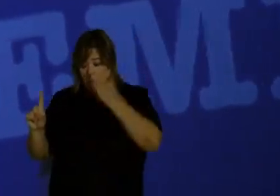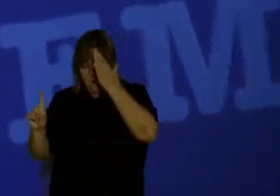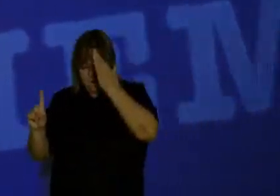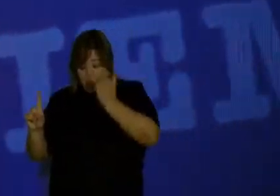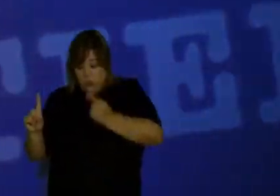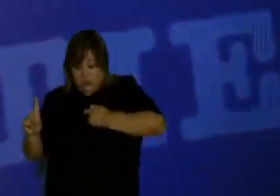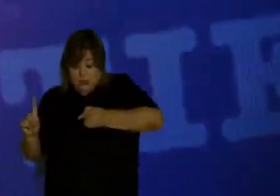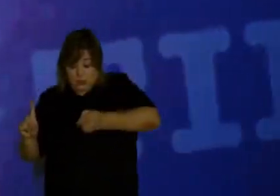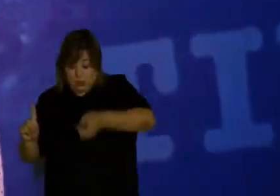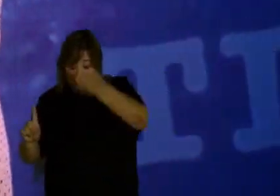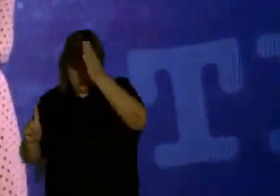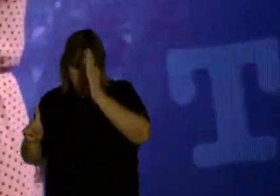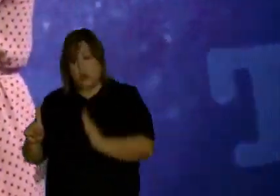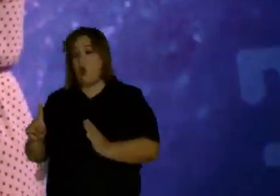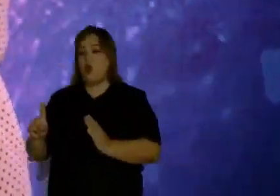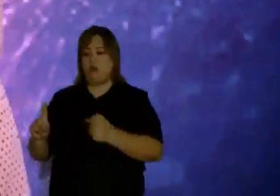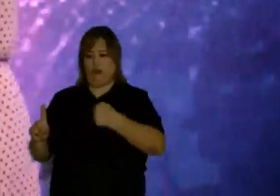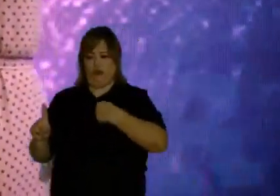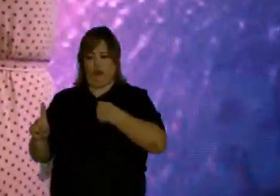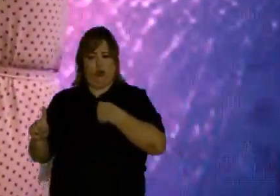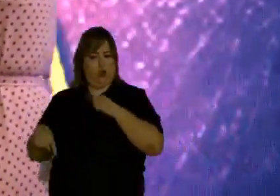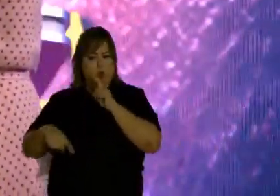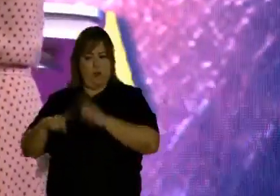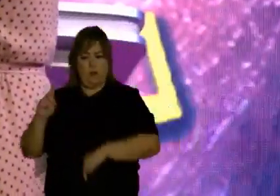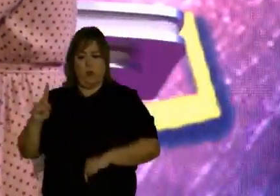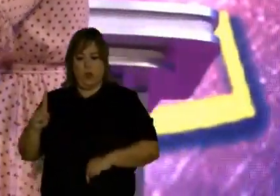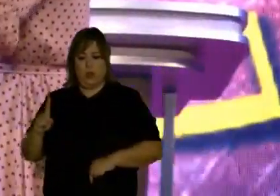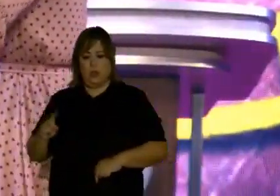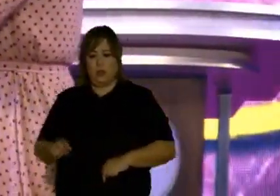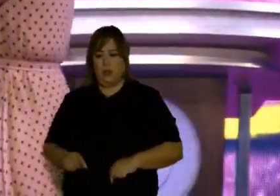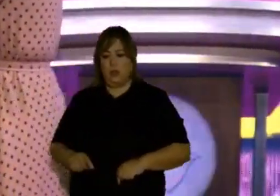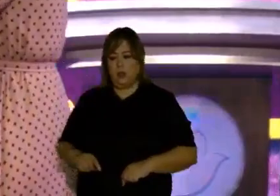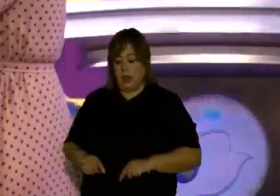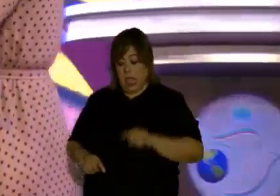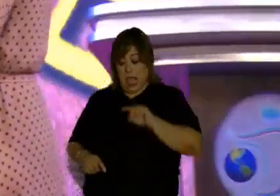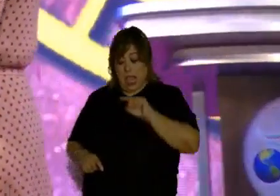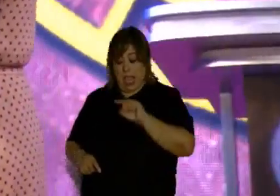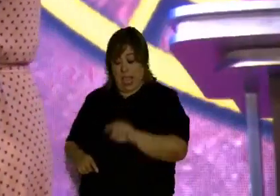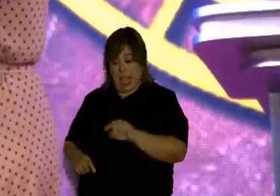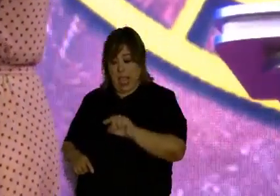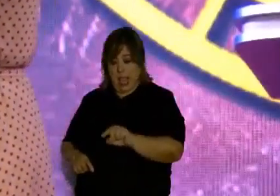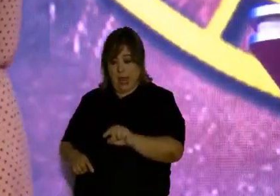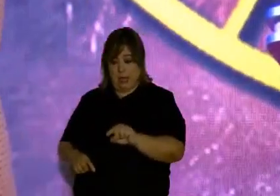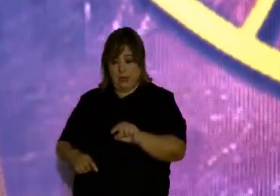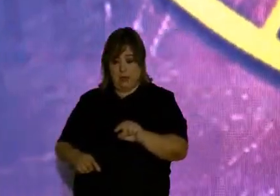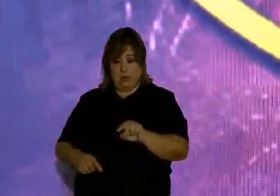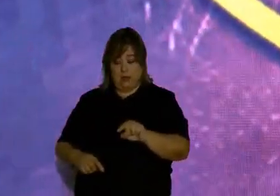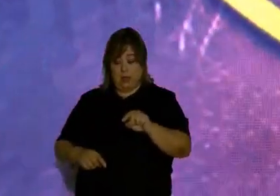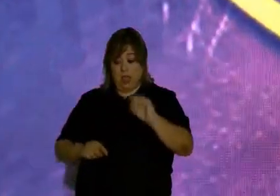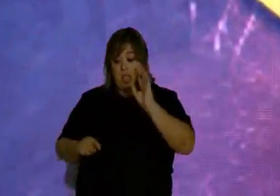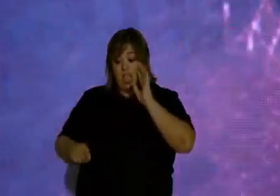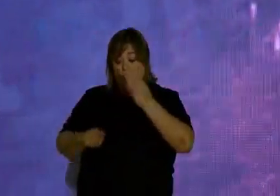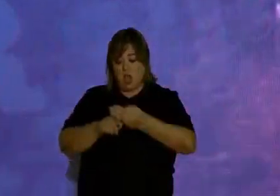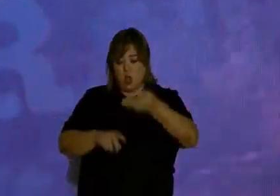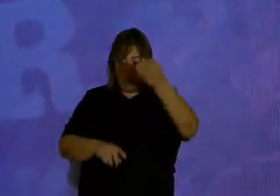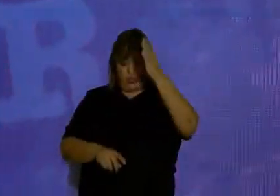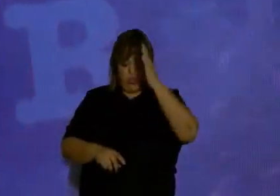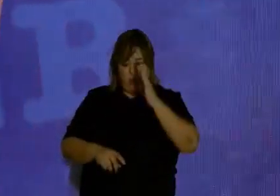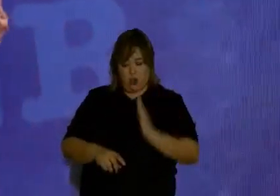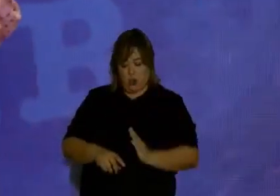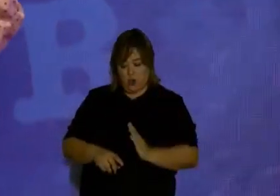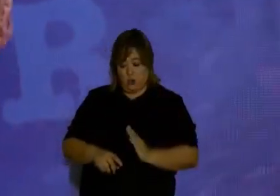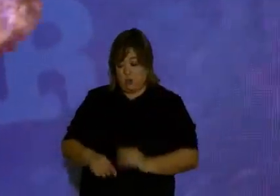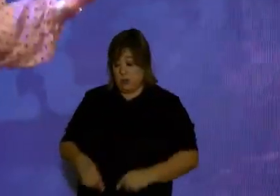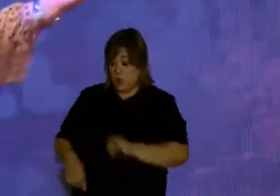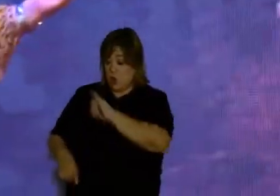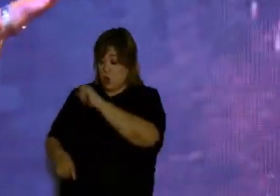digno. ¿Qué reconoce? Reconoce que él es el Emanuel, el Hijo de Dios, el que habría de venir, él dio testimonio de él.